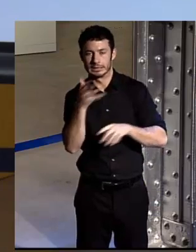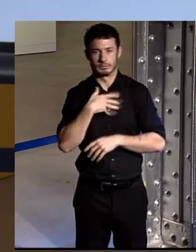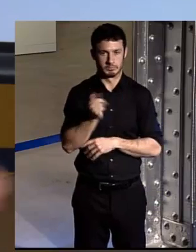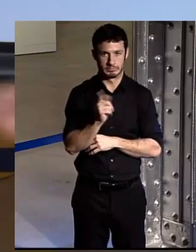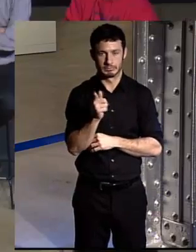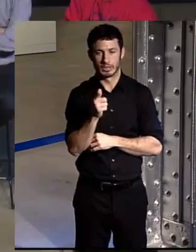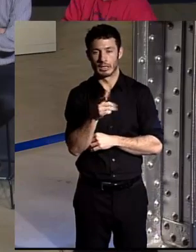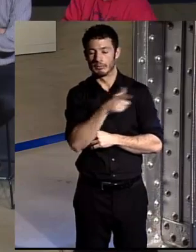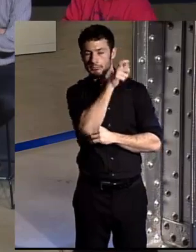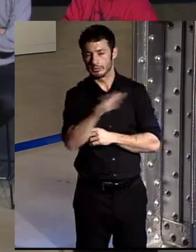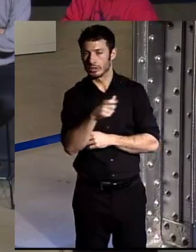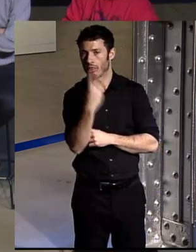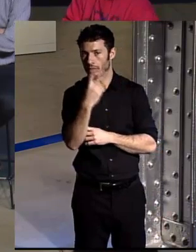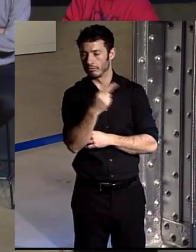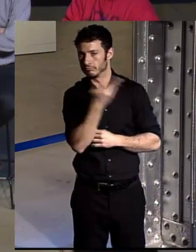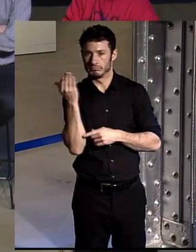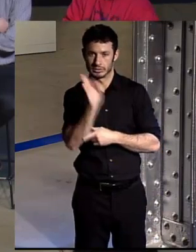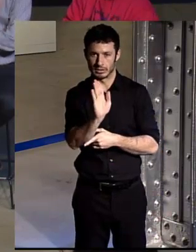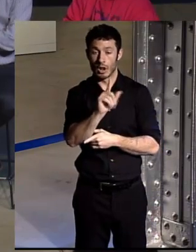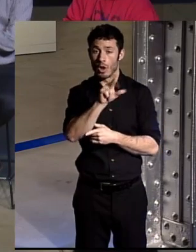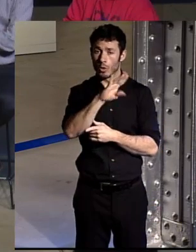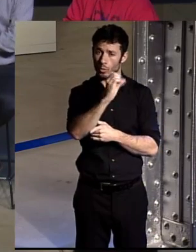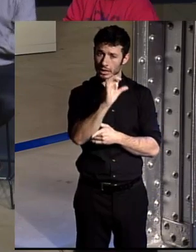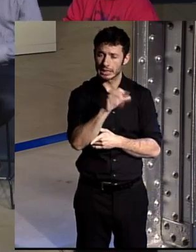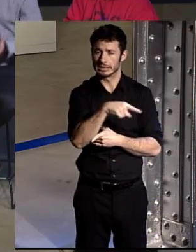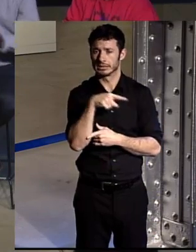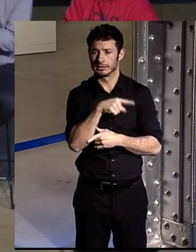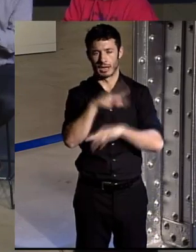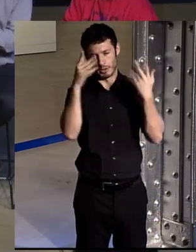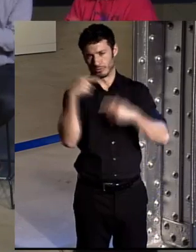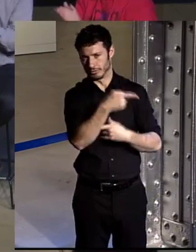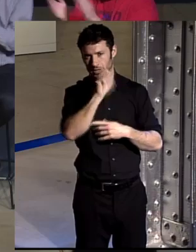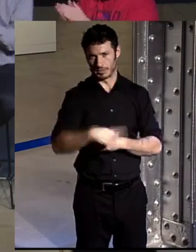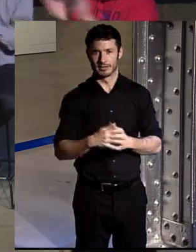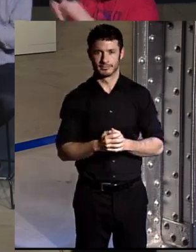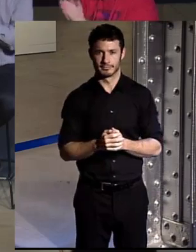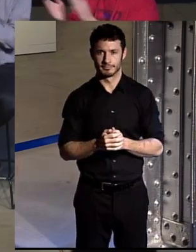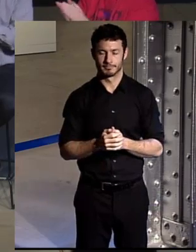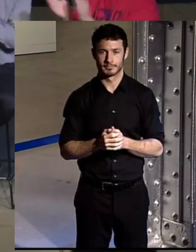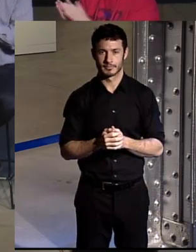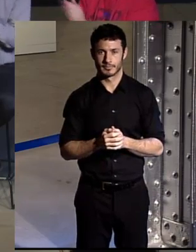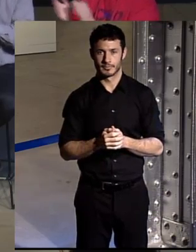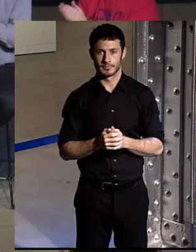dos ponentes. Por un lado tenemos a Lucas Sánchez Solicando, que es una de las personas... Dale un aplauso a él también.